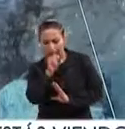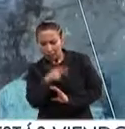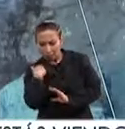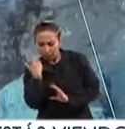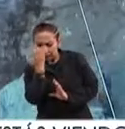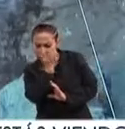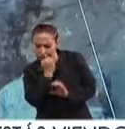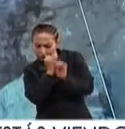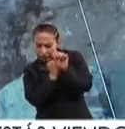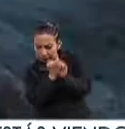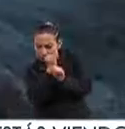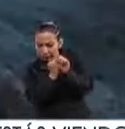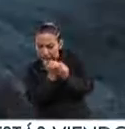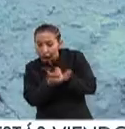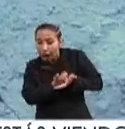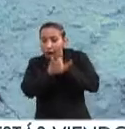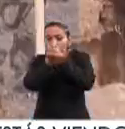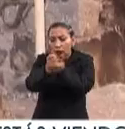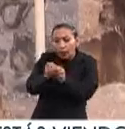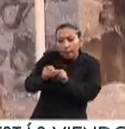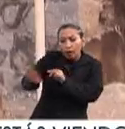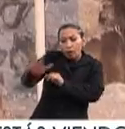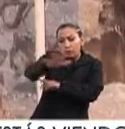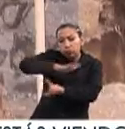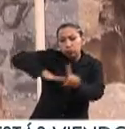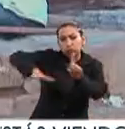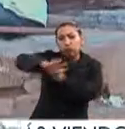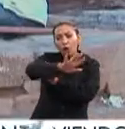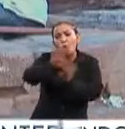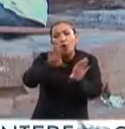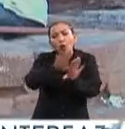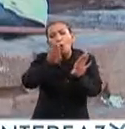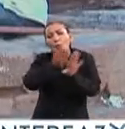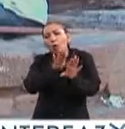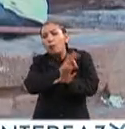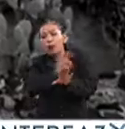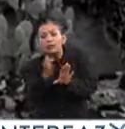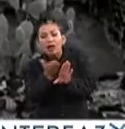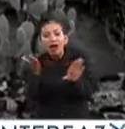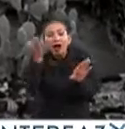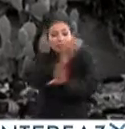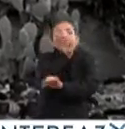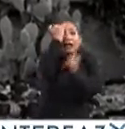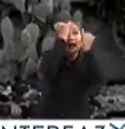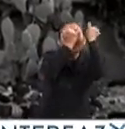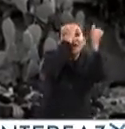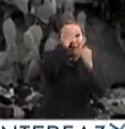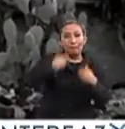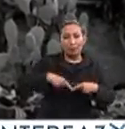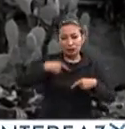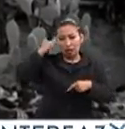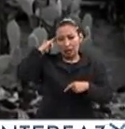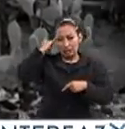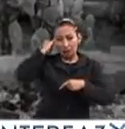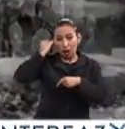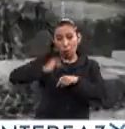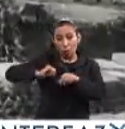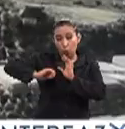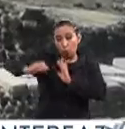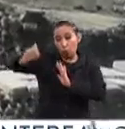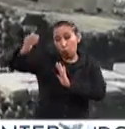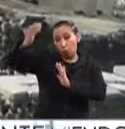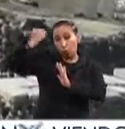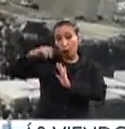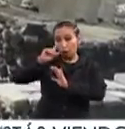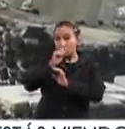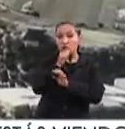de muchos estudios, ha permitido generar un contexto del cómo podría haber sido concebida por los indígenas en tiempos anteriores